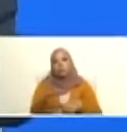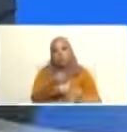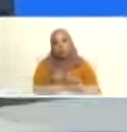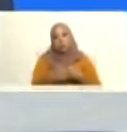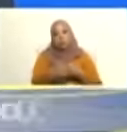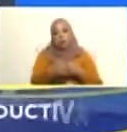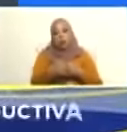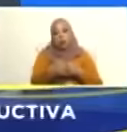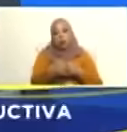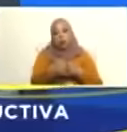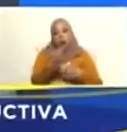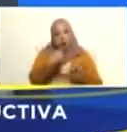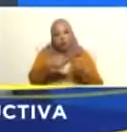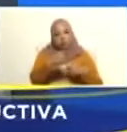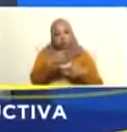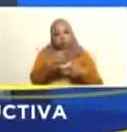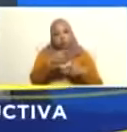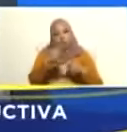carreteras